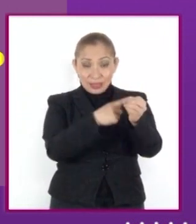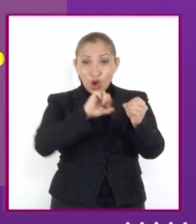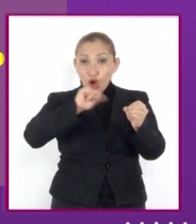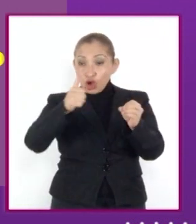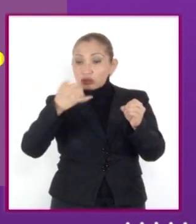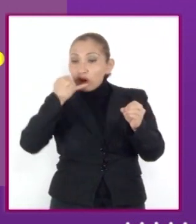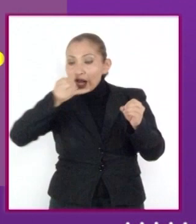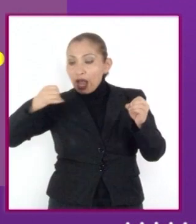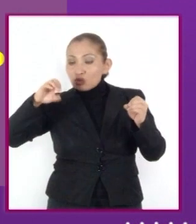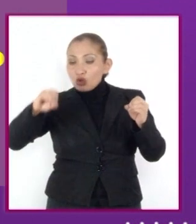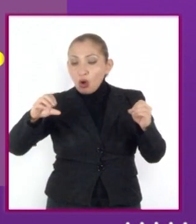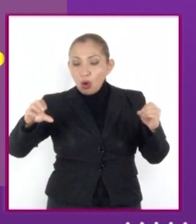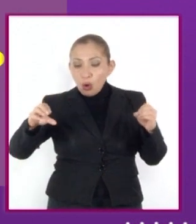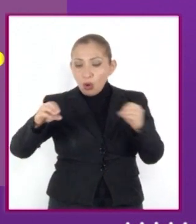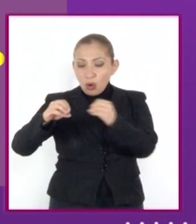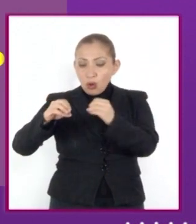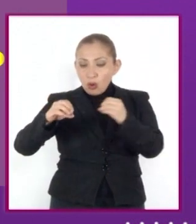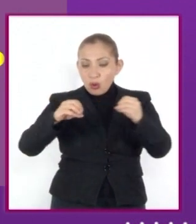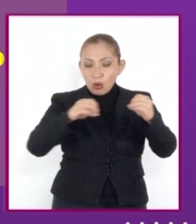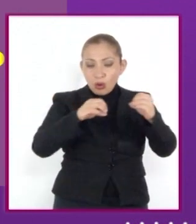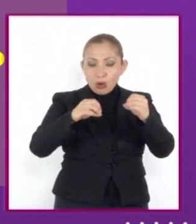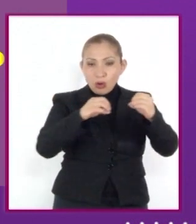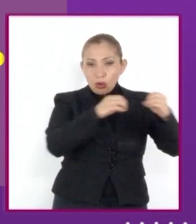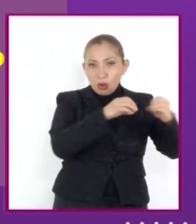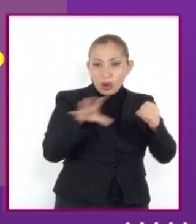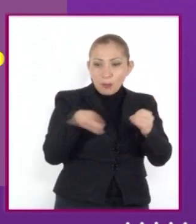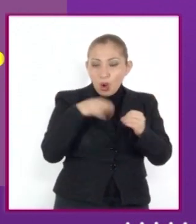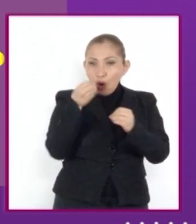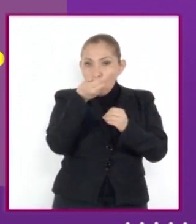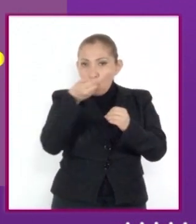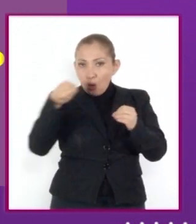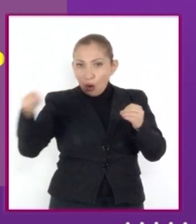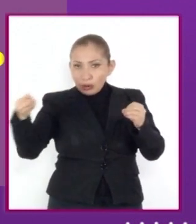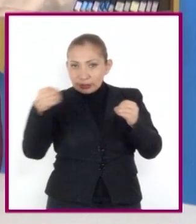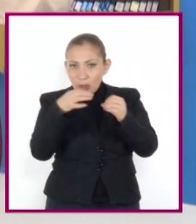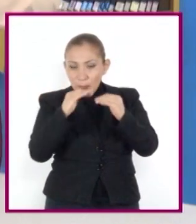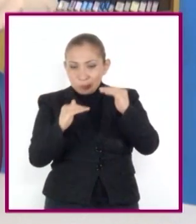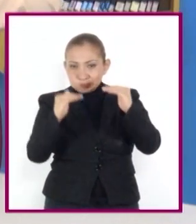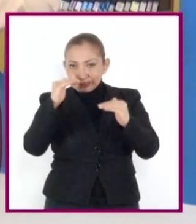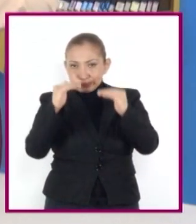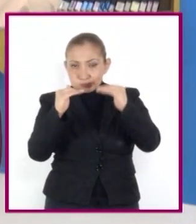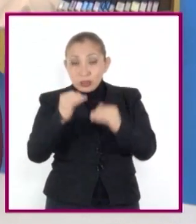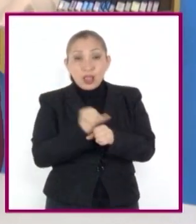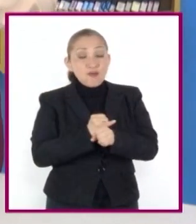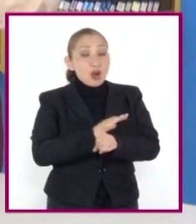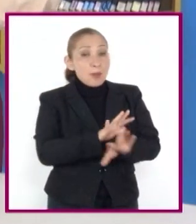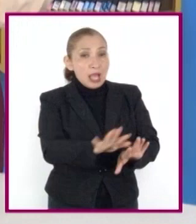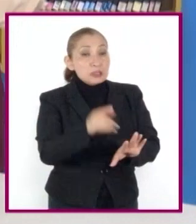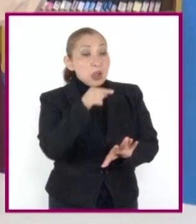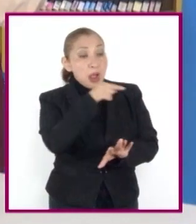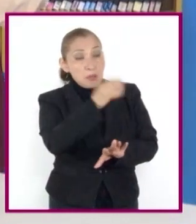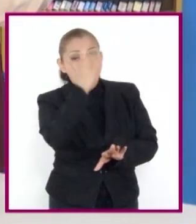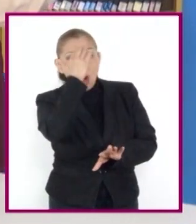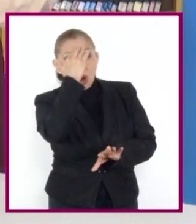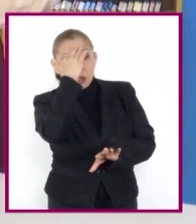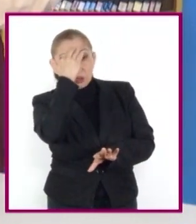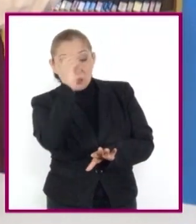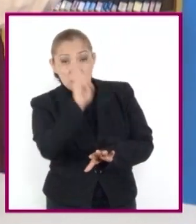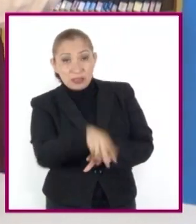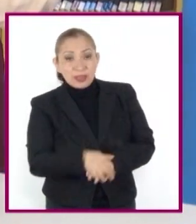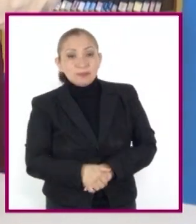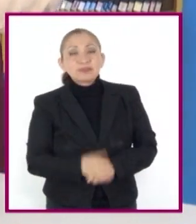otro neutro, produciendo un reordenamiento de las cargas del segundo. La información llega a ser conocimiento,